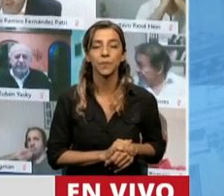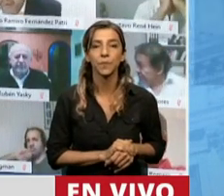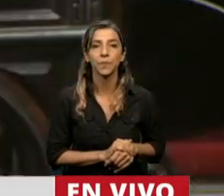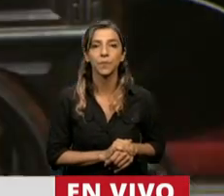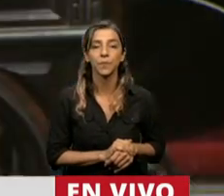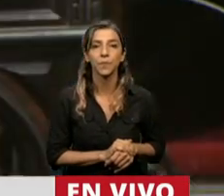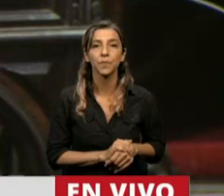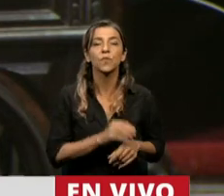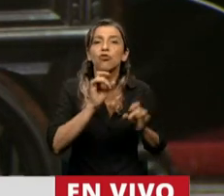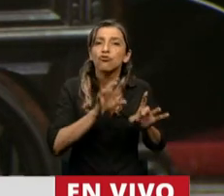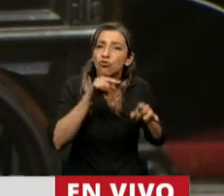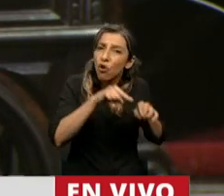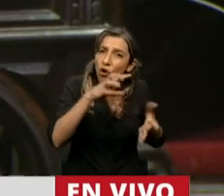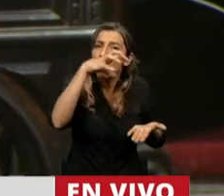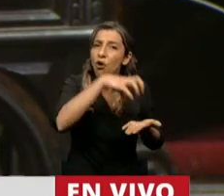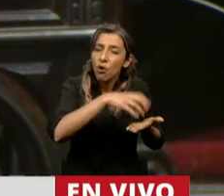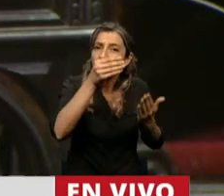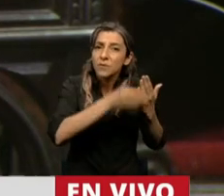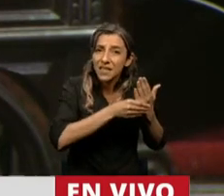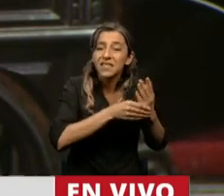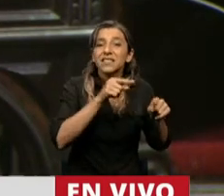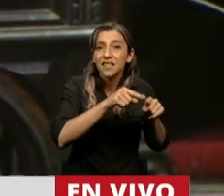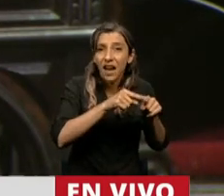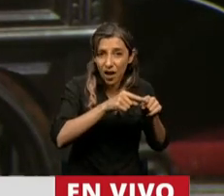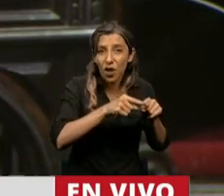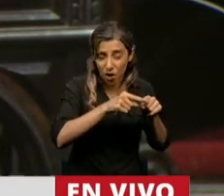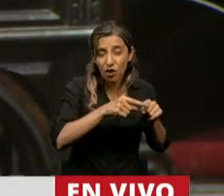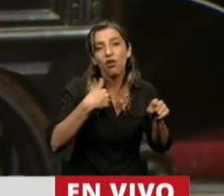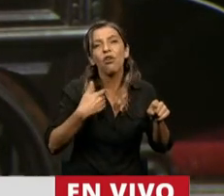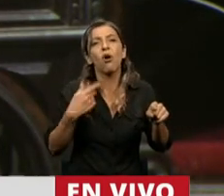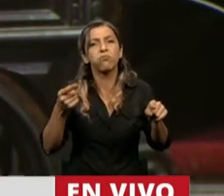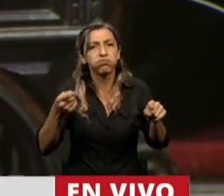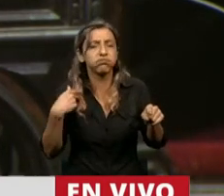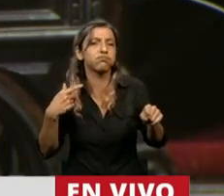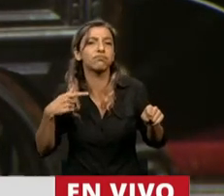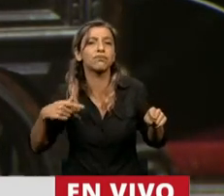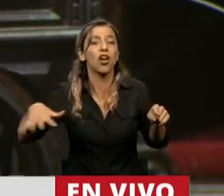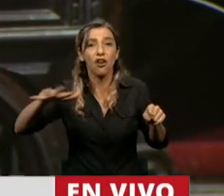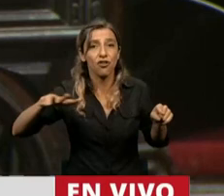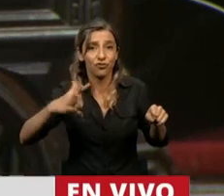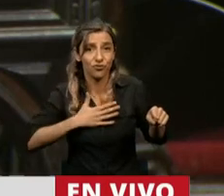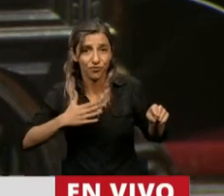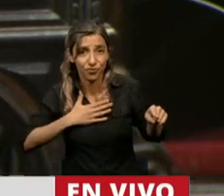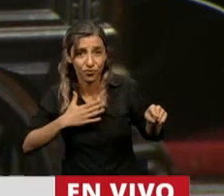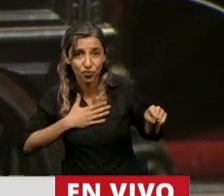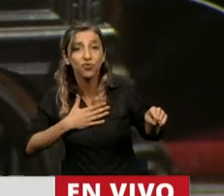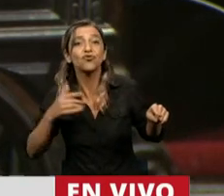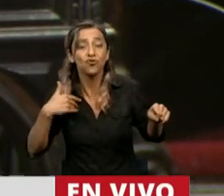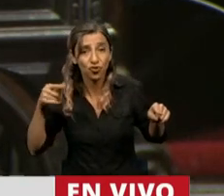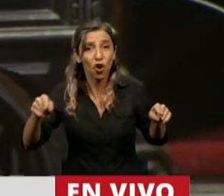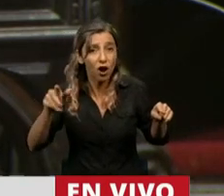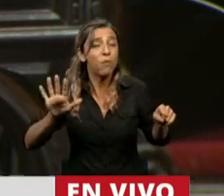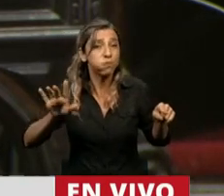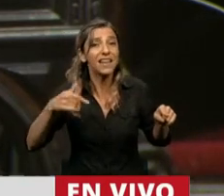cuadriplica el presupuesto de todo el distrito de Lomas de Zamora para el millón de habitantes que vivimos en Lomas de